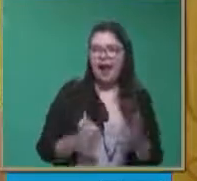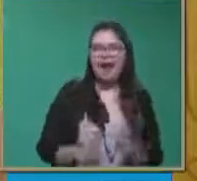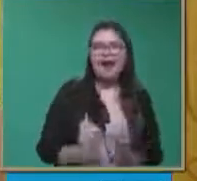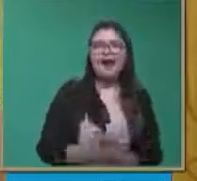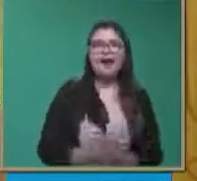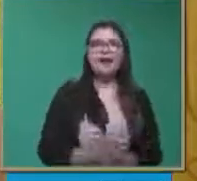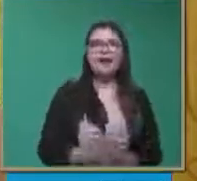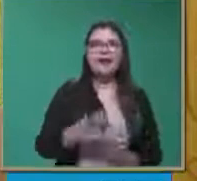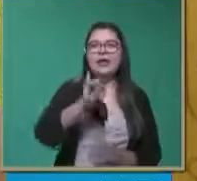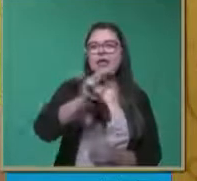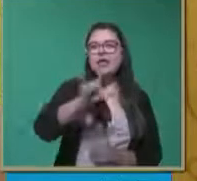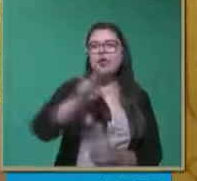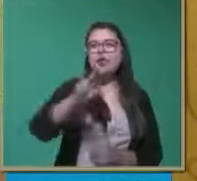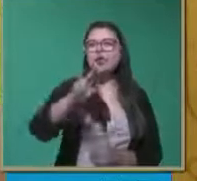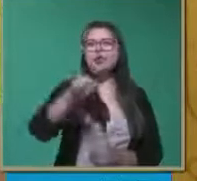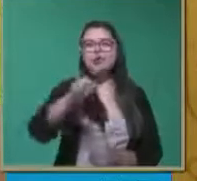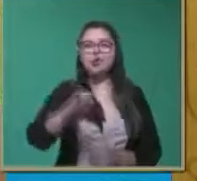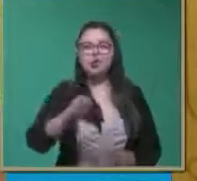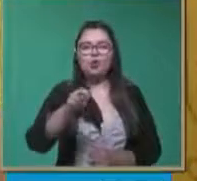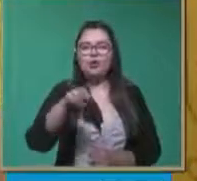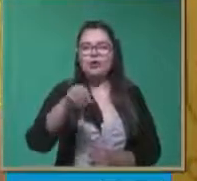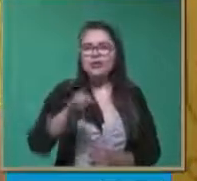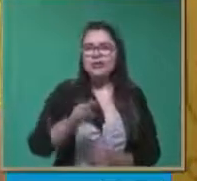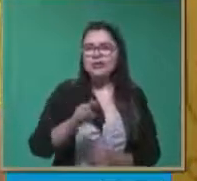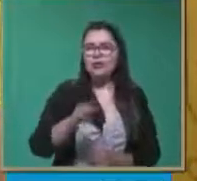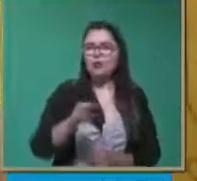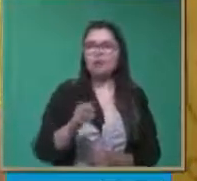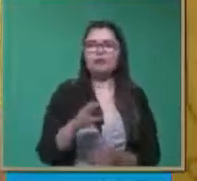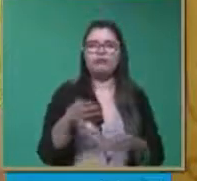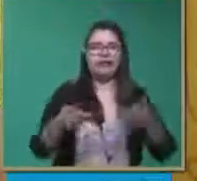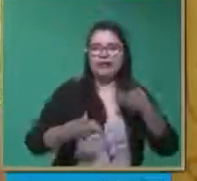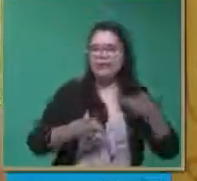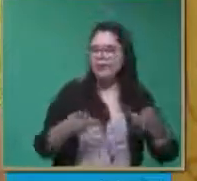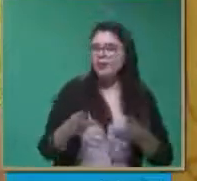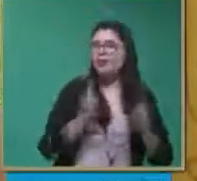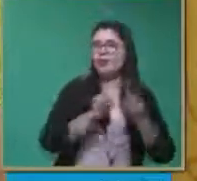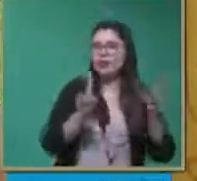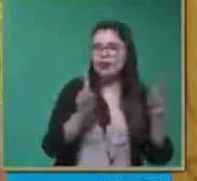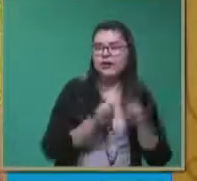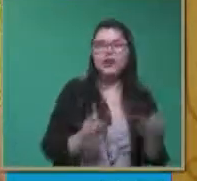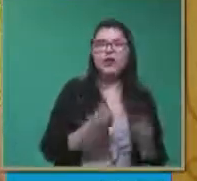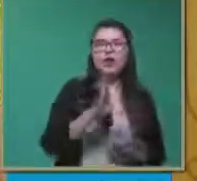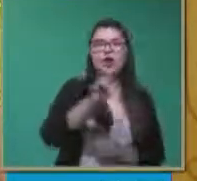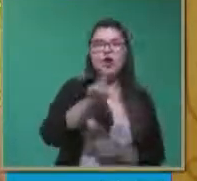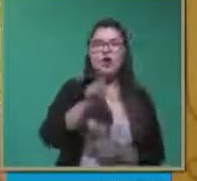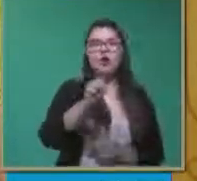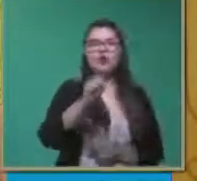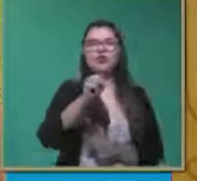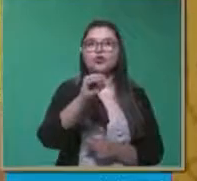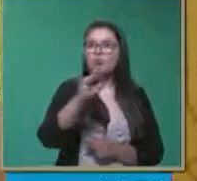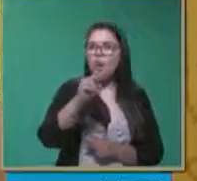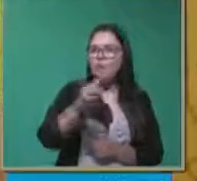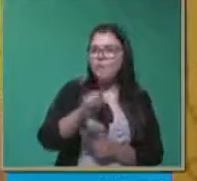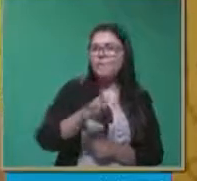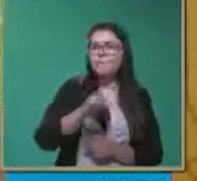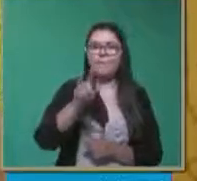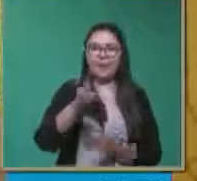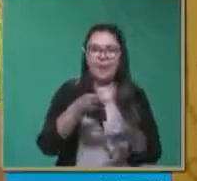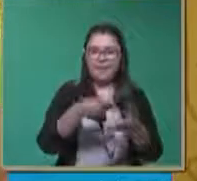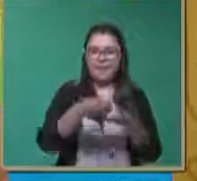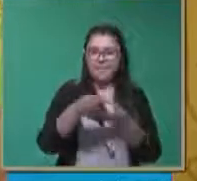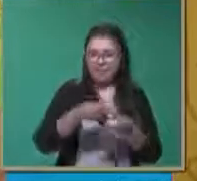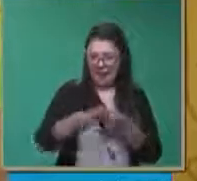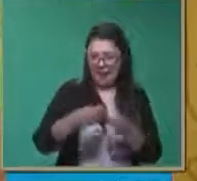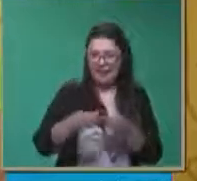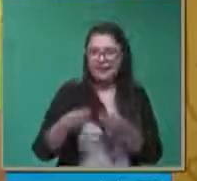los teatros, ¿qué más? Hay mucho tipo de cartas, como close-up, como de barajas, el año pasado,